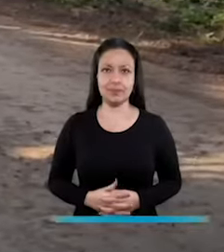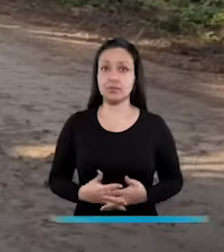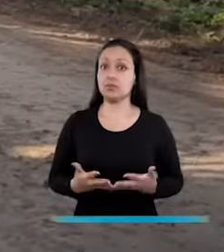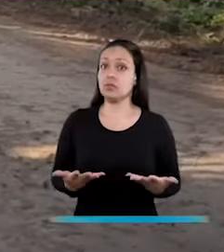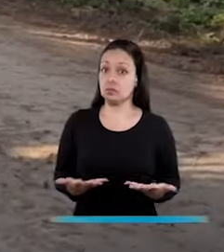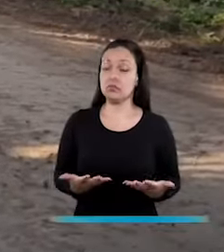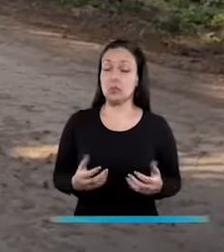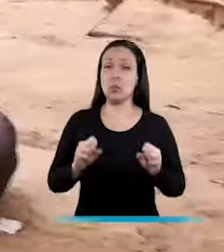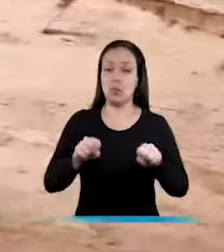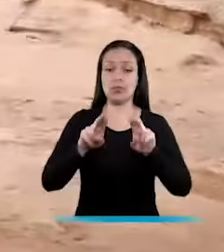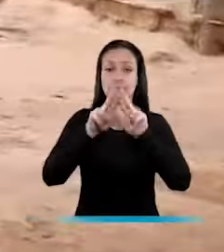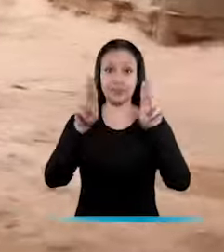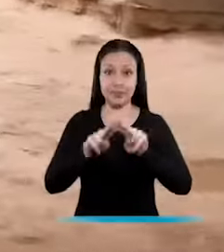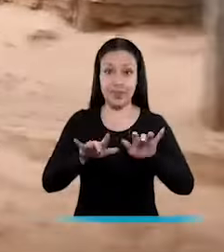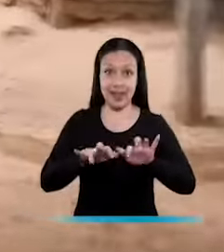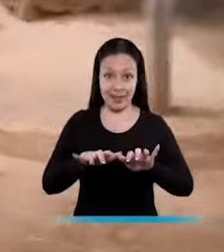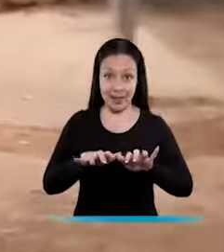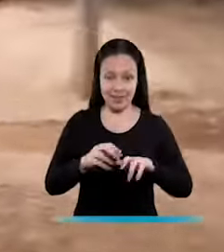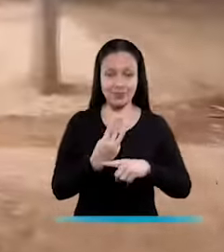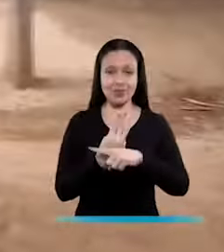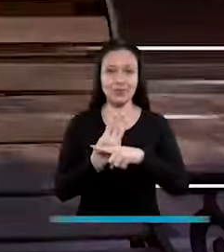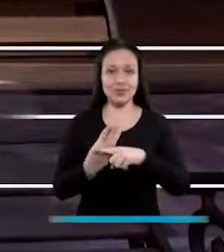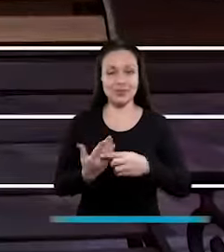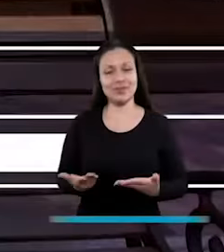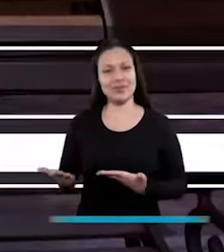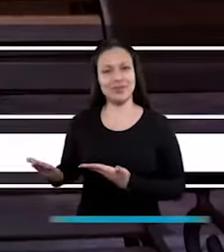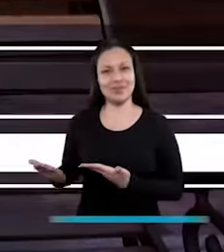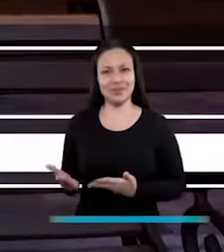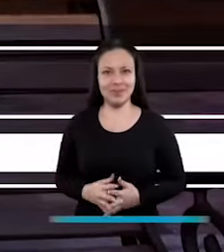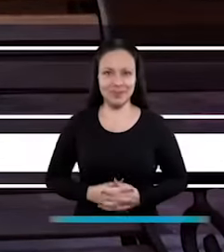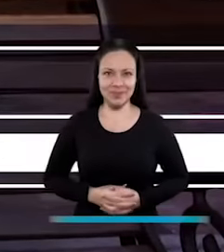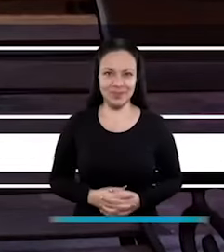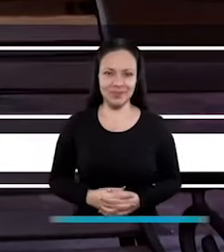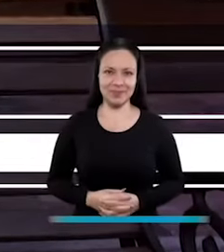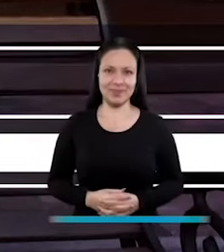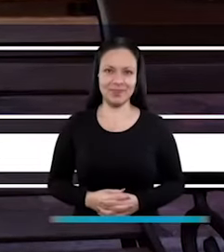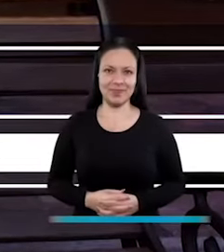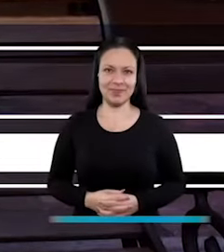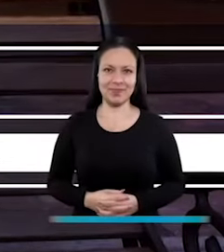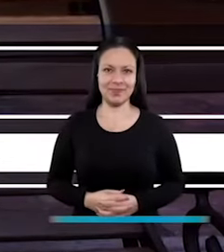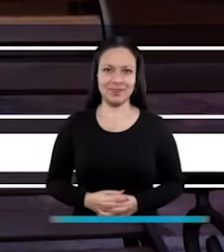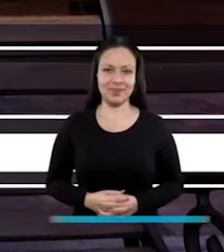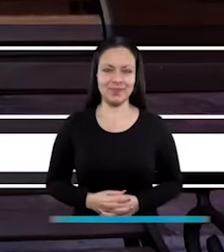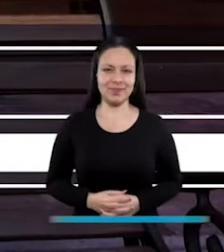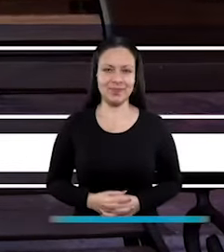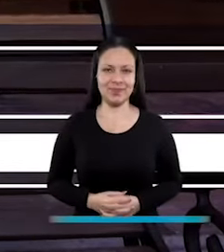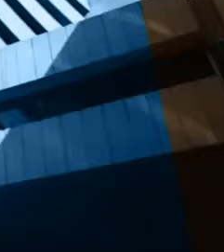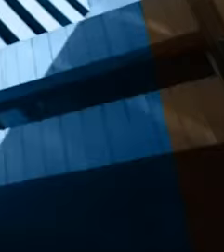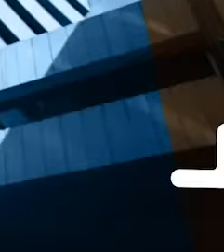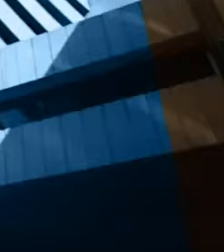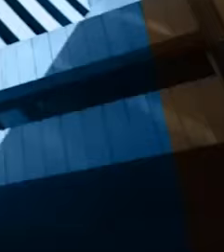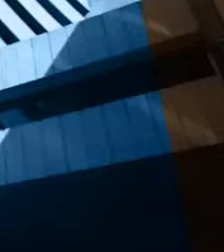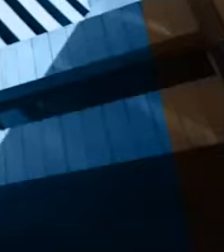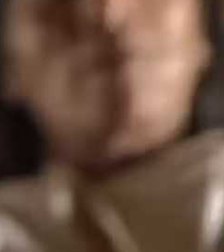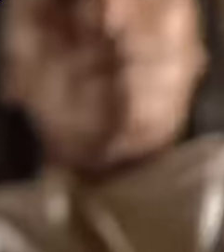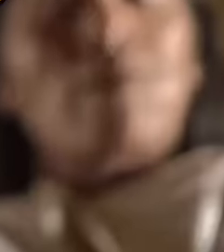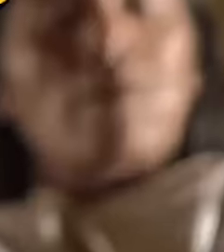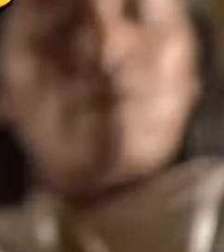018-940-808 o a través de nuestra sede electrónica en www.procuraduría.gov.co.